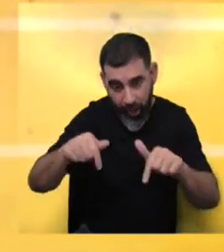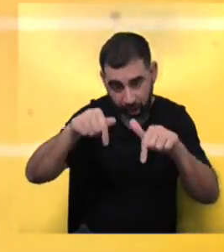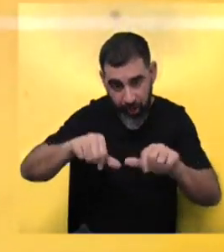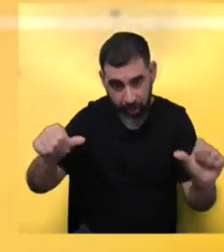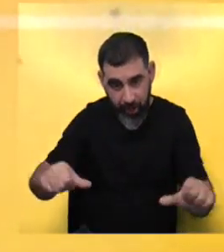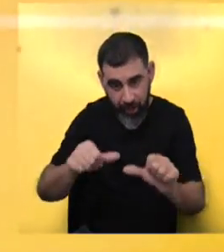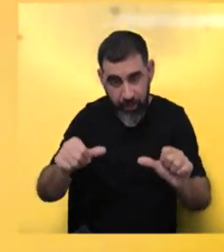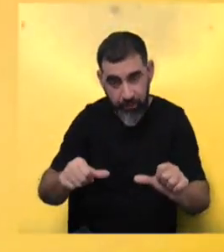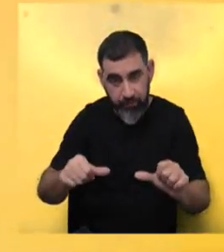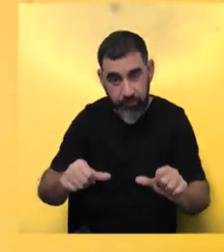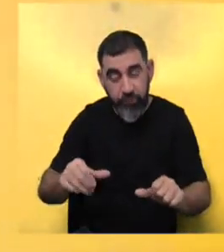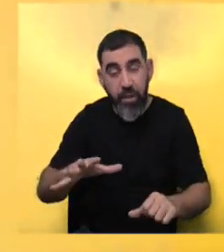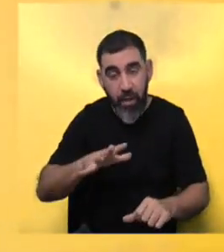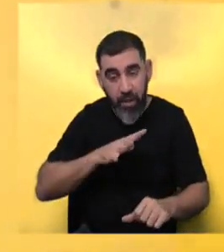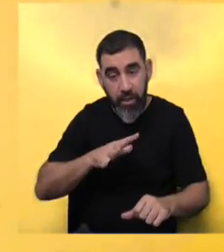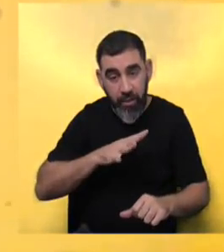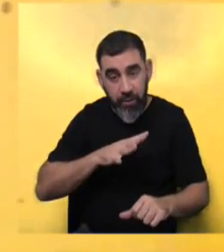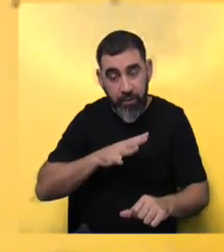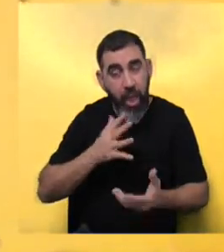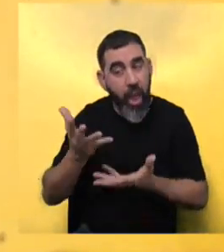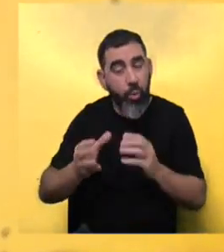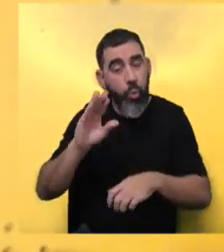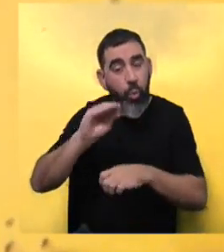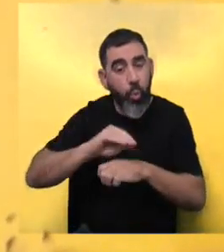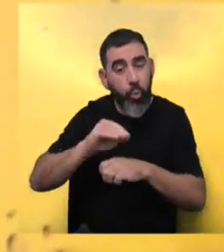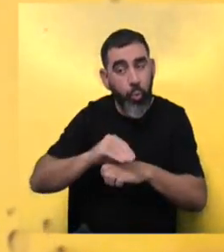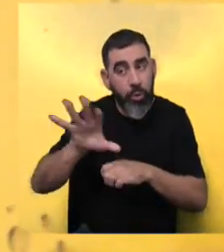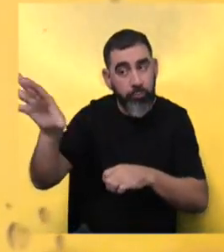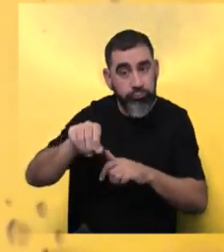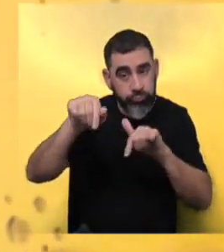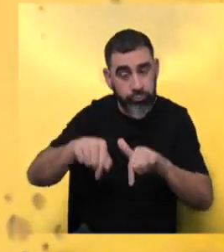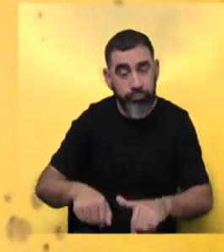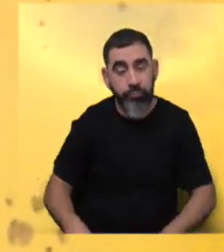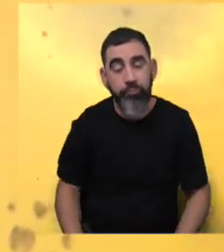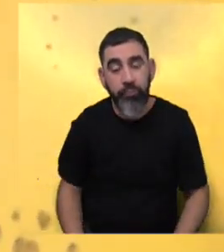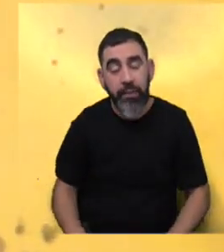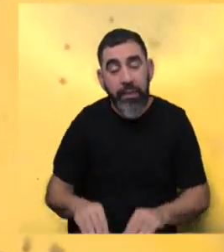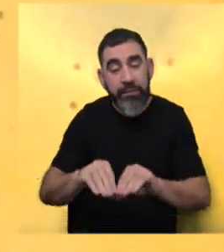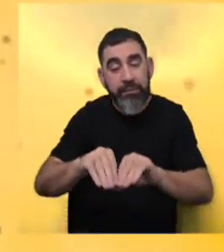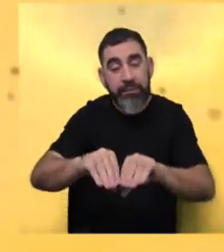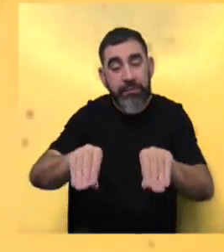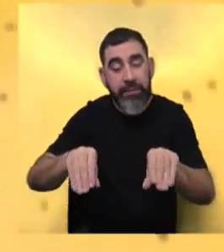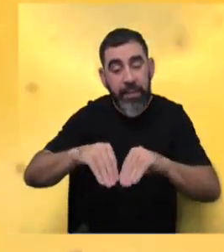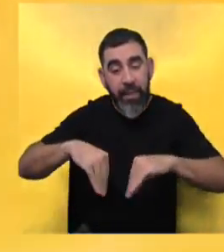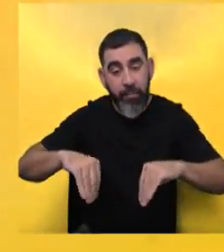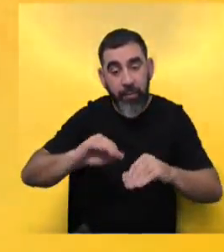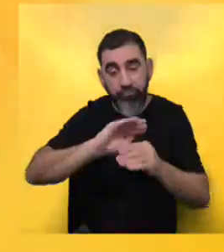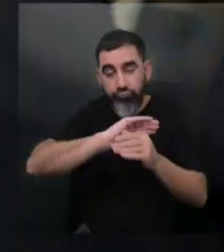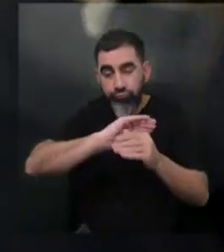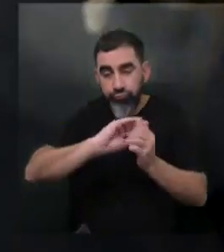que lo que había era algo de la cultura guaraní en ese lugar. Primero, la cerámica corrugada, que es